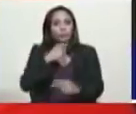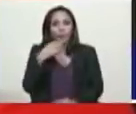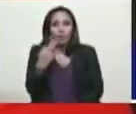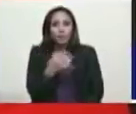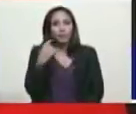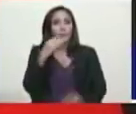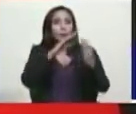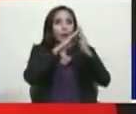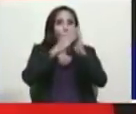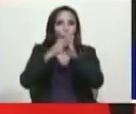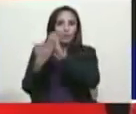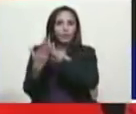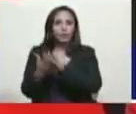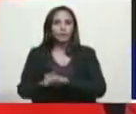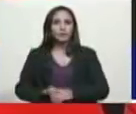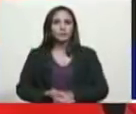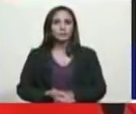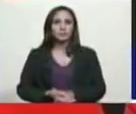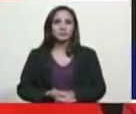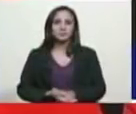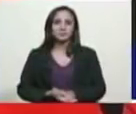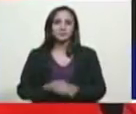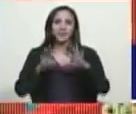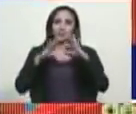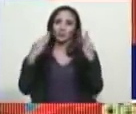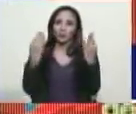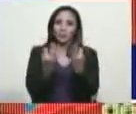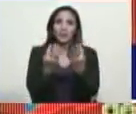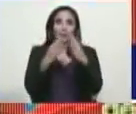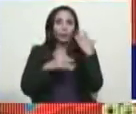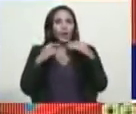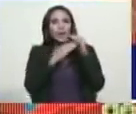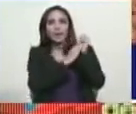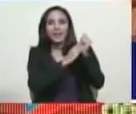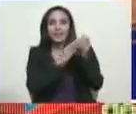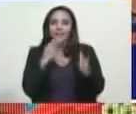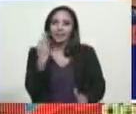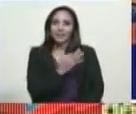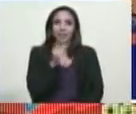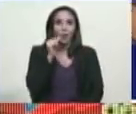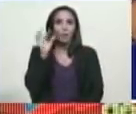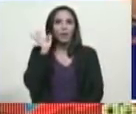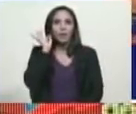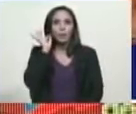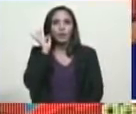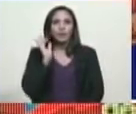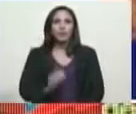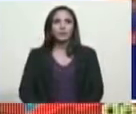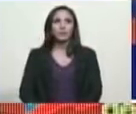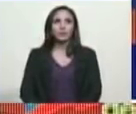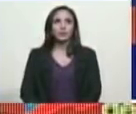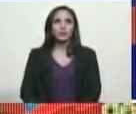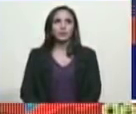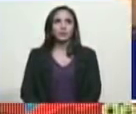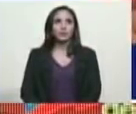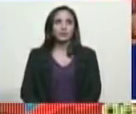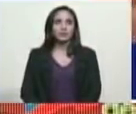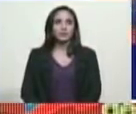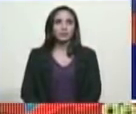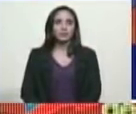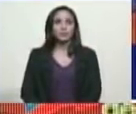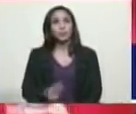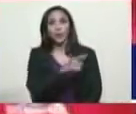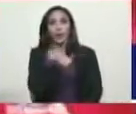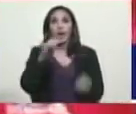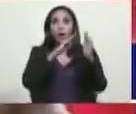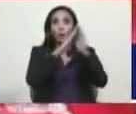su comunidad, junto a su familia, ser líderes y lideresas allí en la comuna, en el Consejo Comunal,